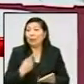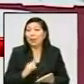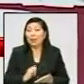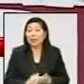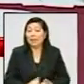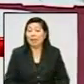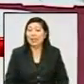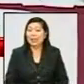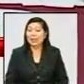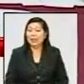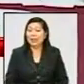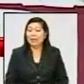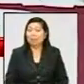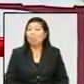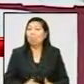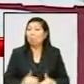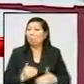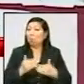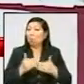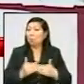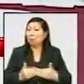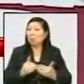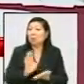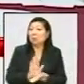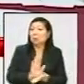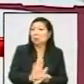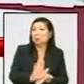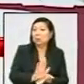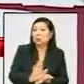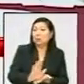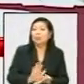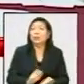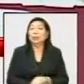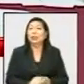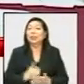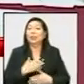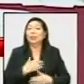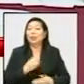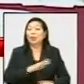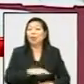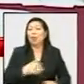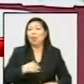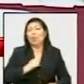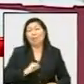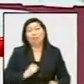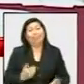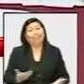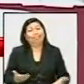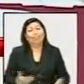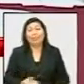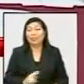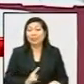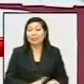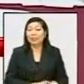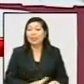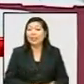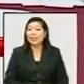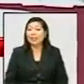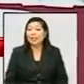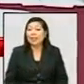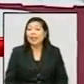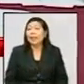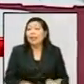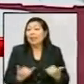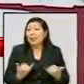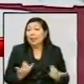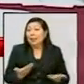vayan postergando y discriminando la atención de la salud de nuestros hijos y de los asegurados. Esta